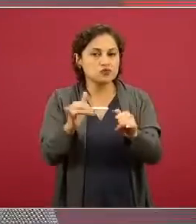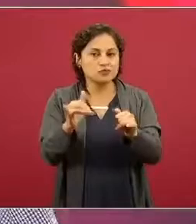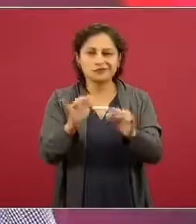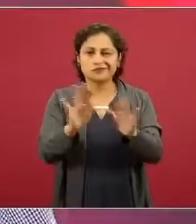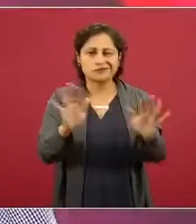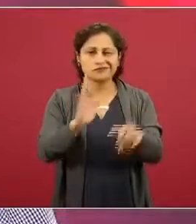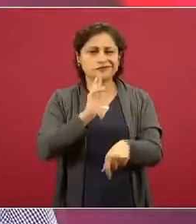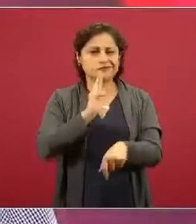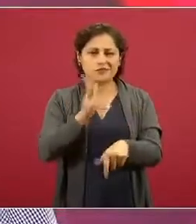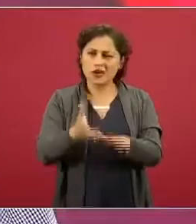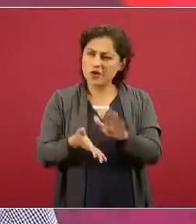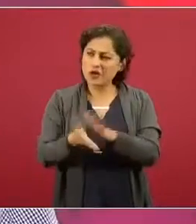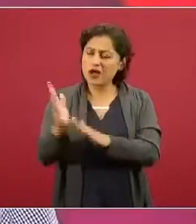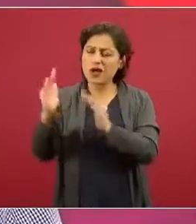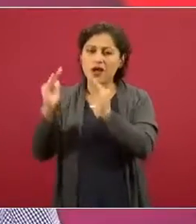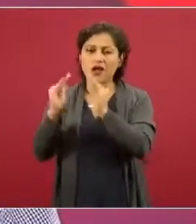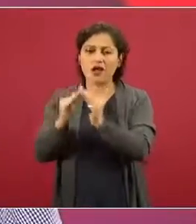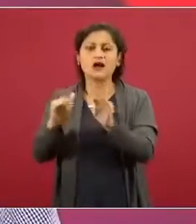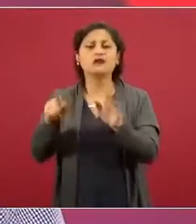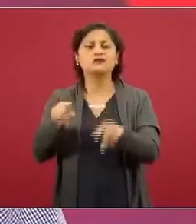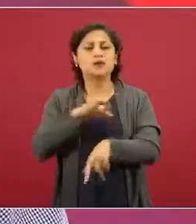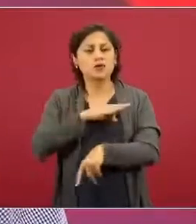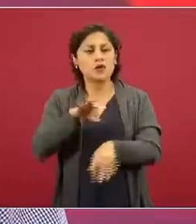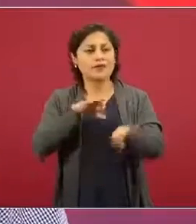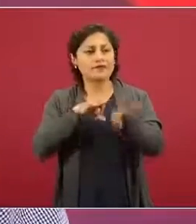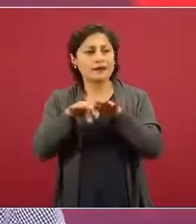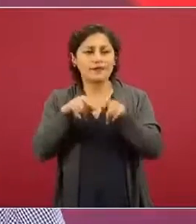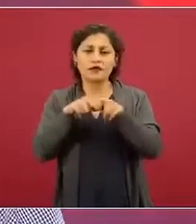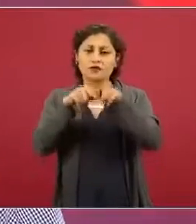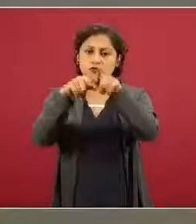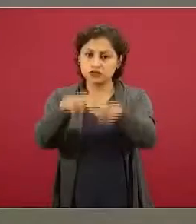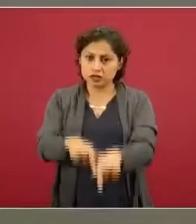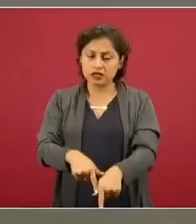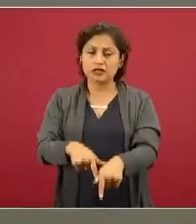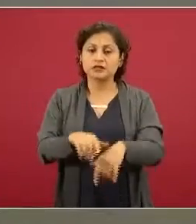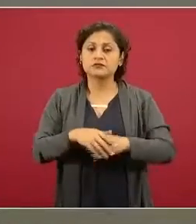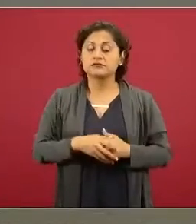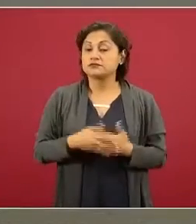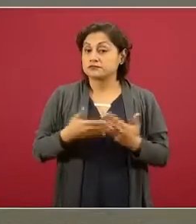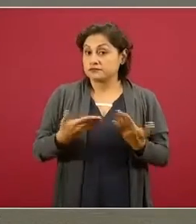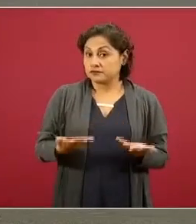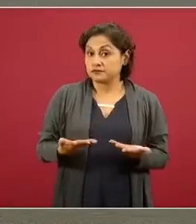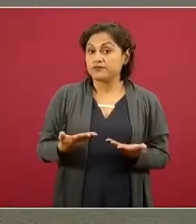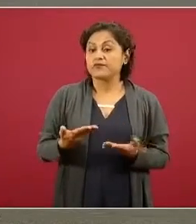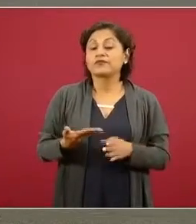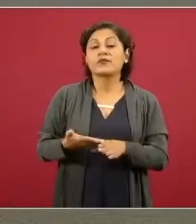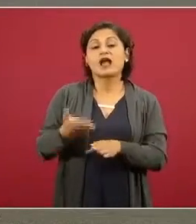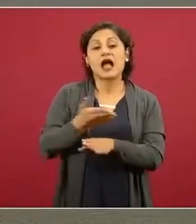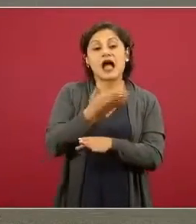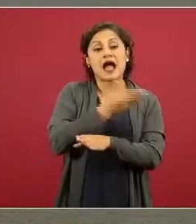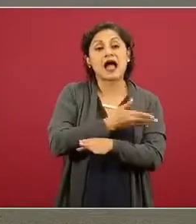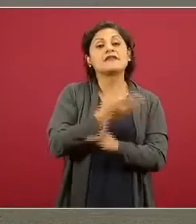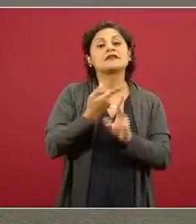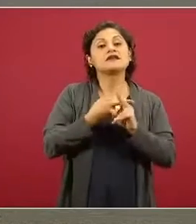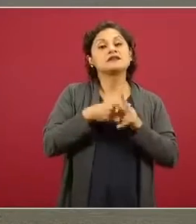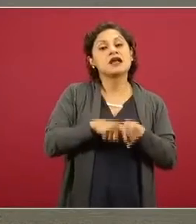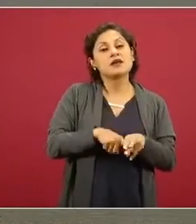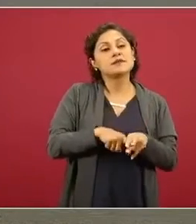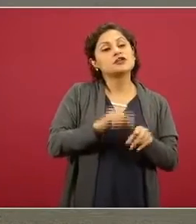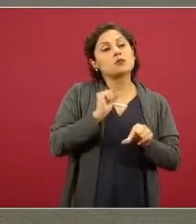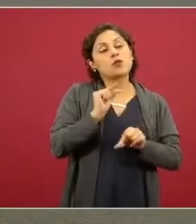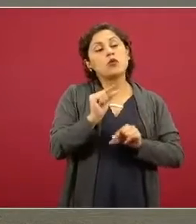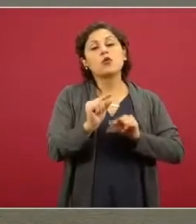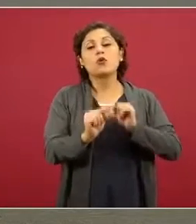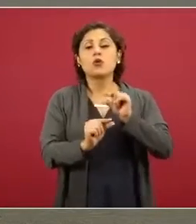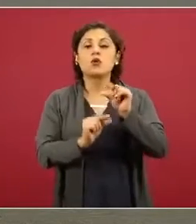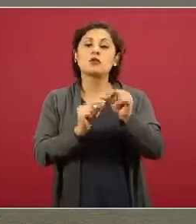trabajo a distancia, ¿no? O sea, desacelerar el desconfinamiento. Veníamos acelerando un desconfinamiento, bien, y eso es parte de